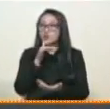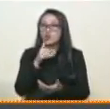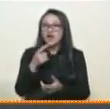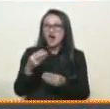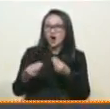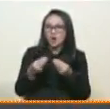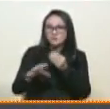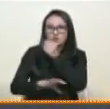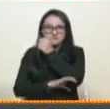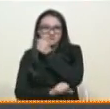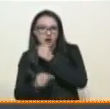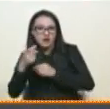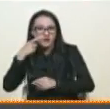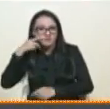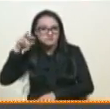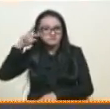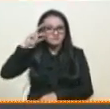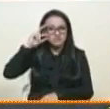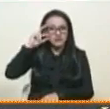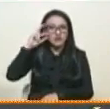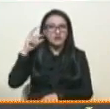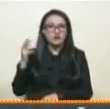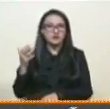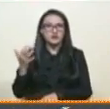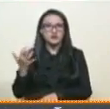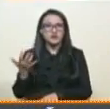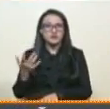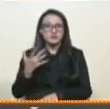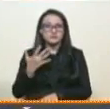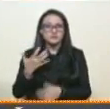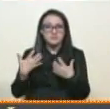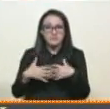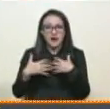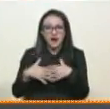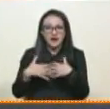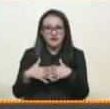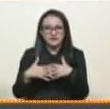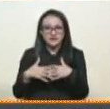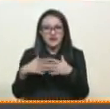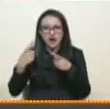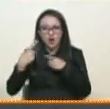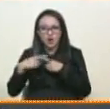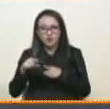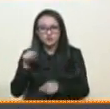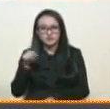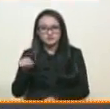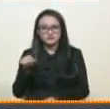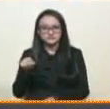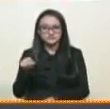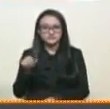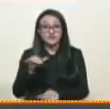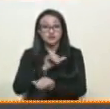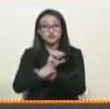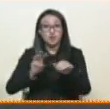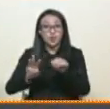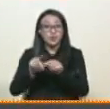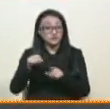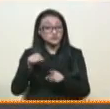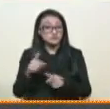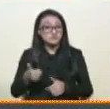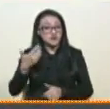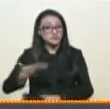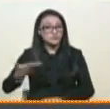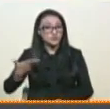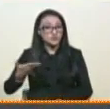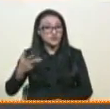posibilidad de que tú generes una máquina, produzca, hagas primero la producción del software, que es lo primero que ocurre y que es lo